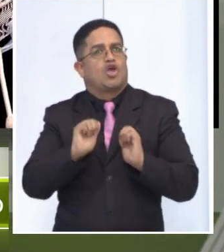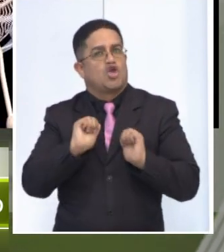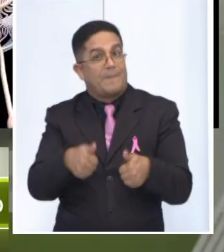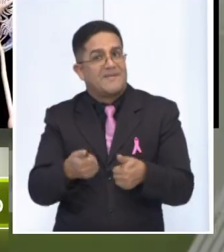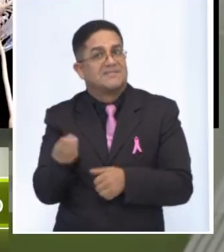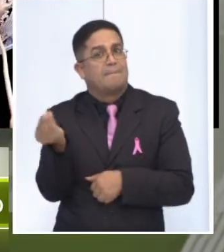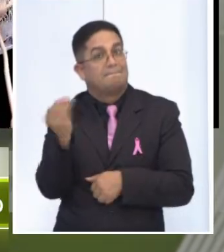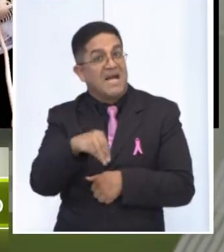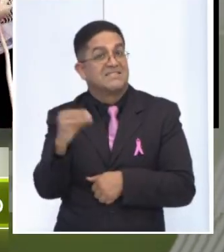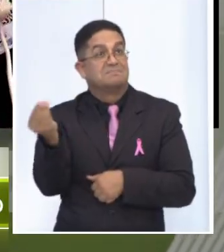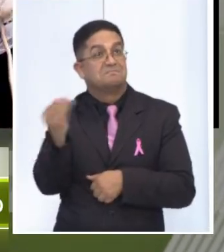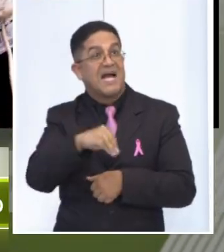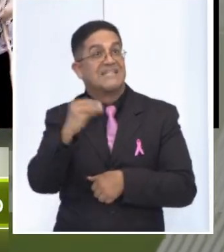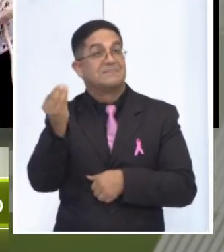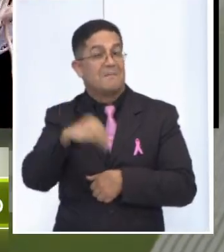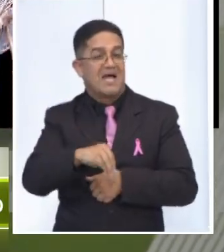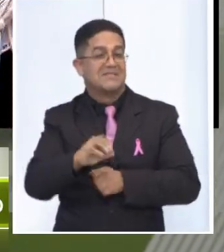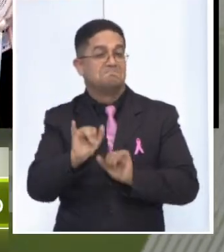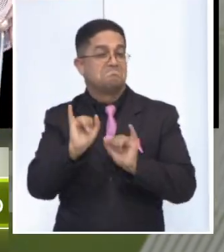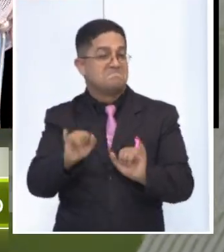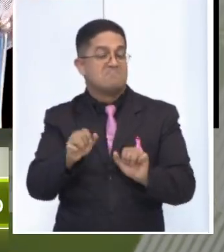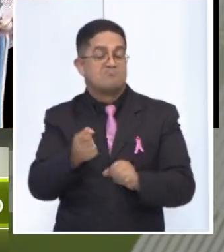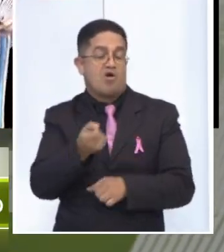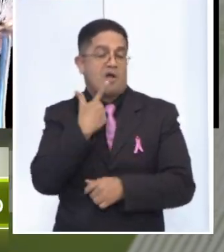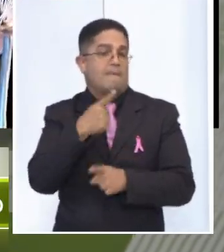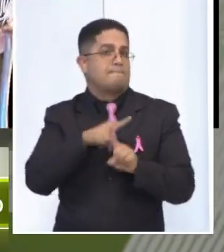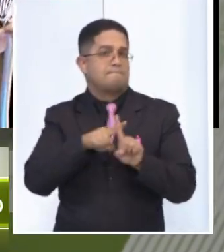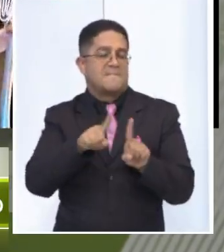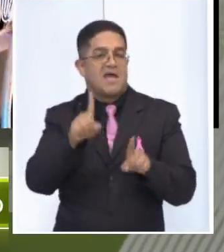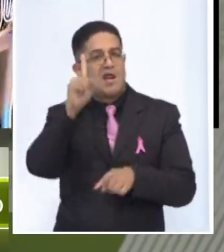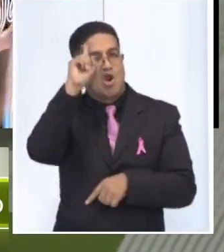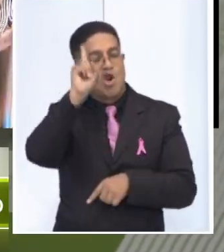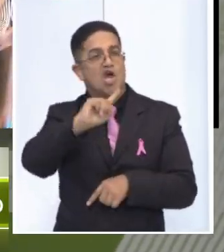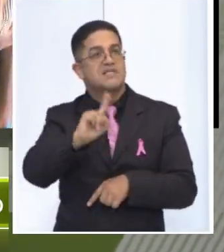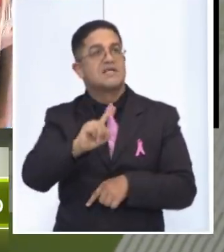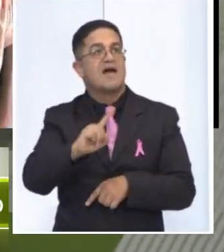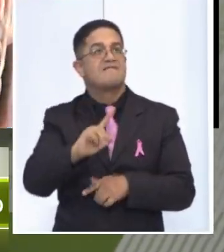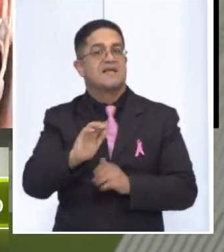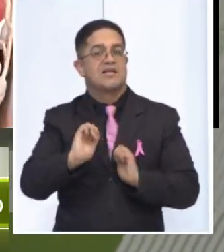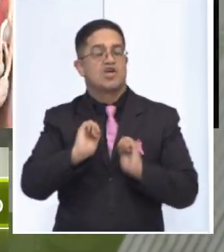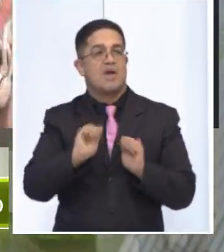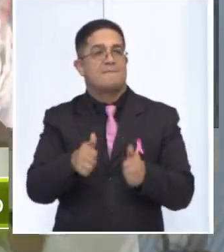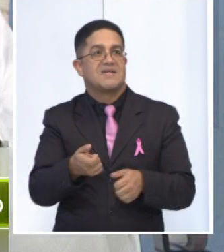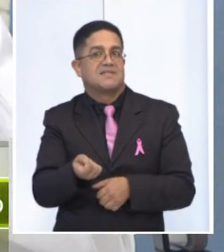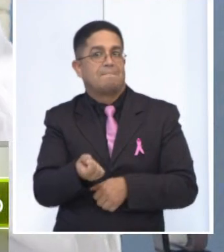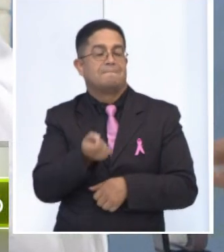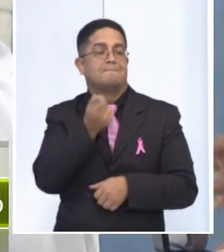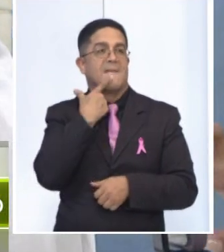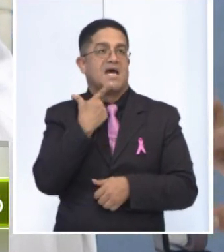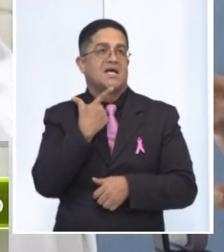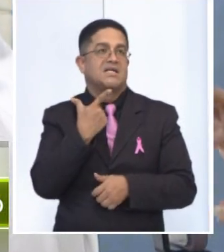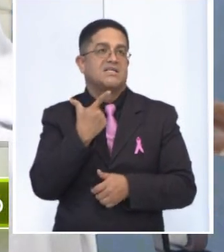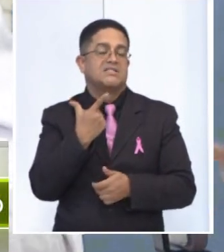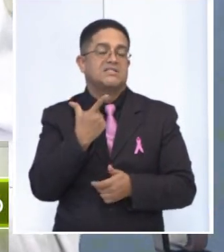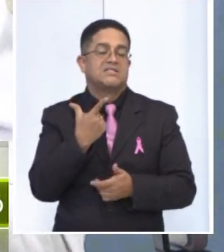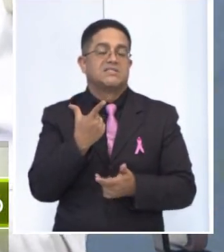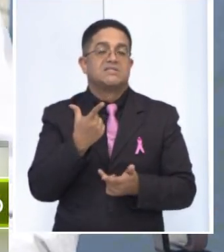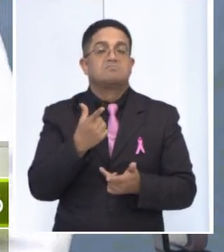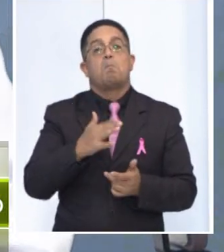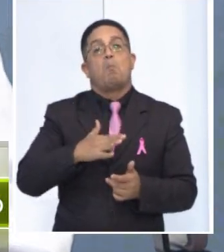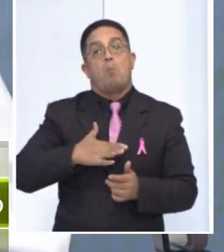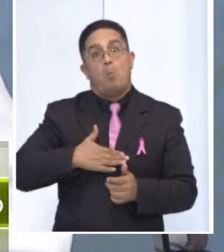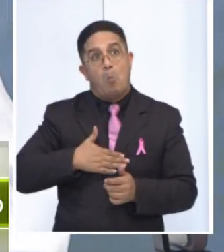la dosis para obtener el mismo resultado sin darse cuenta que puede pasar de una dosis recreativa o una dosis médica,